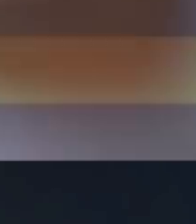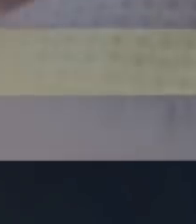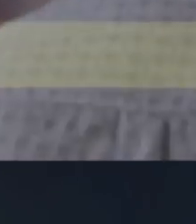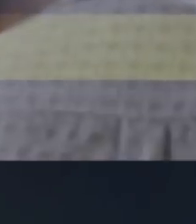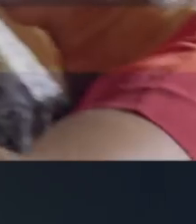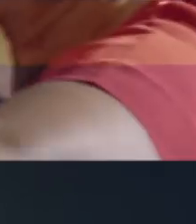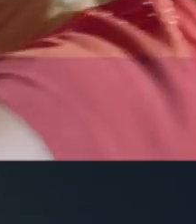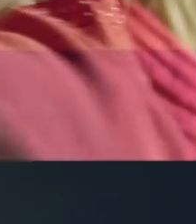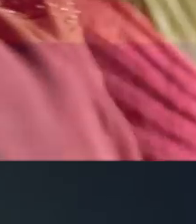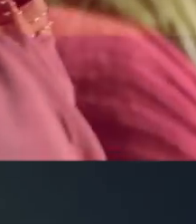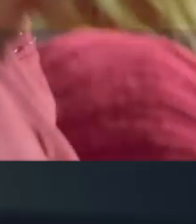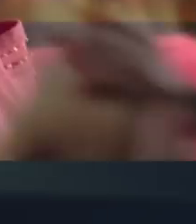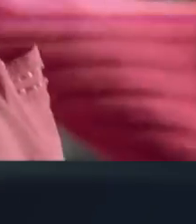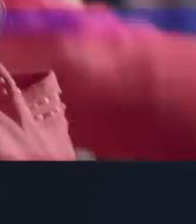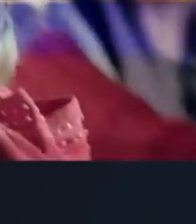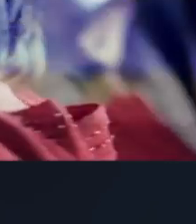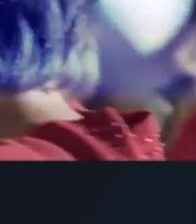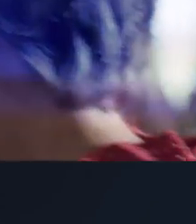ah